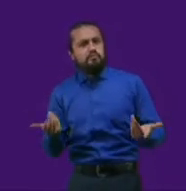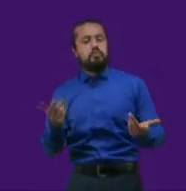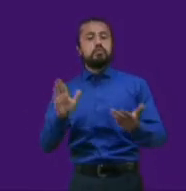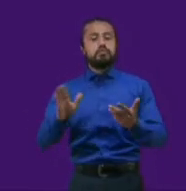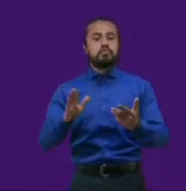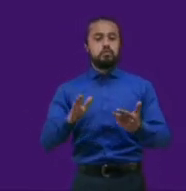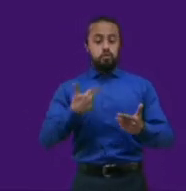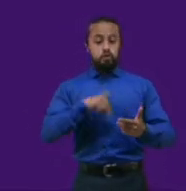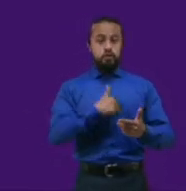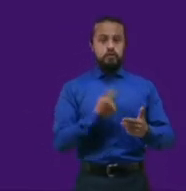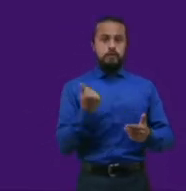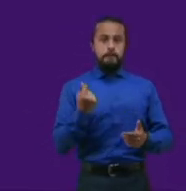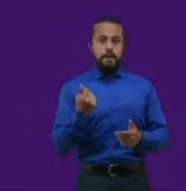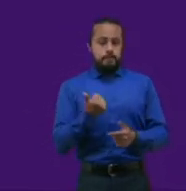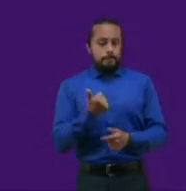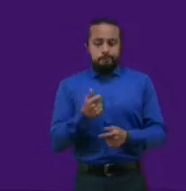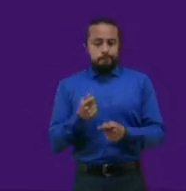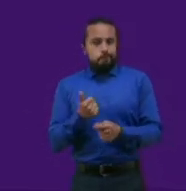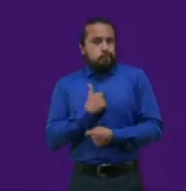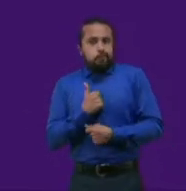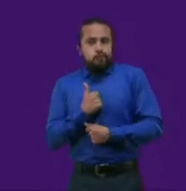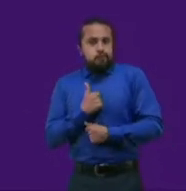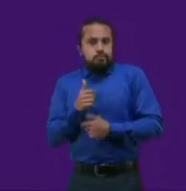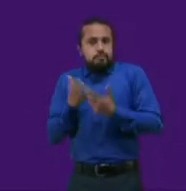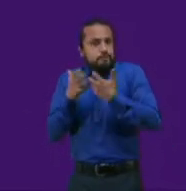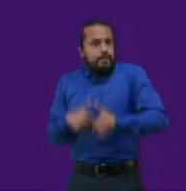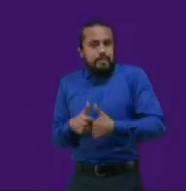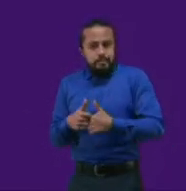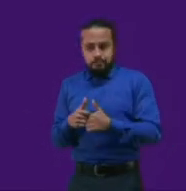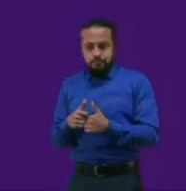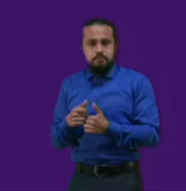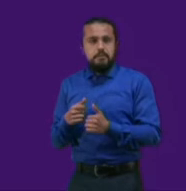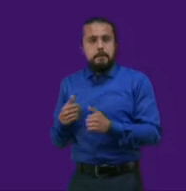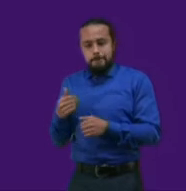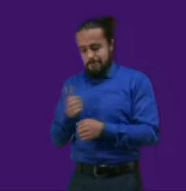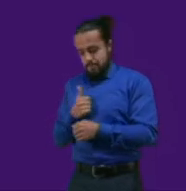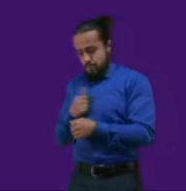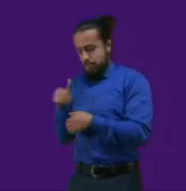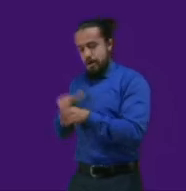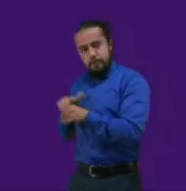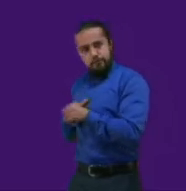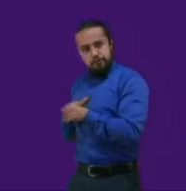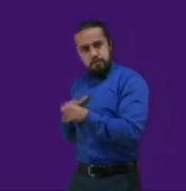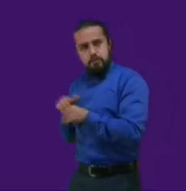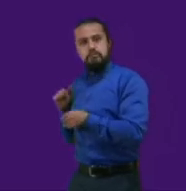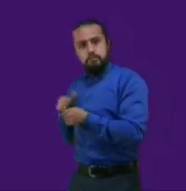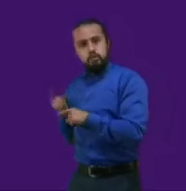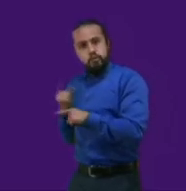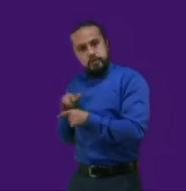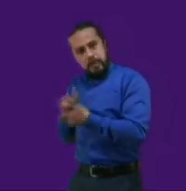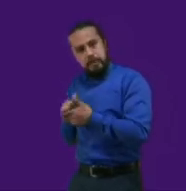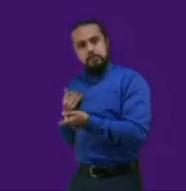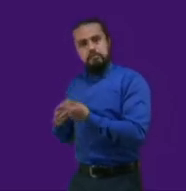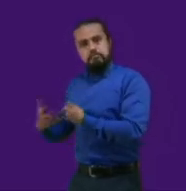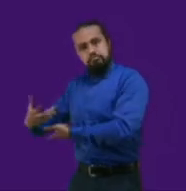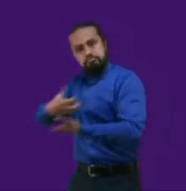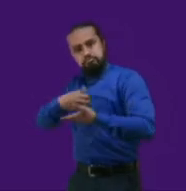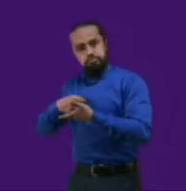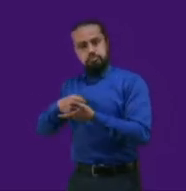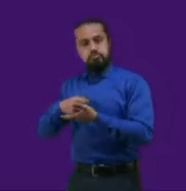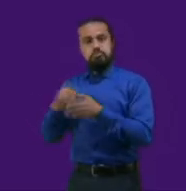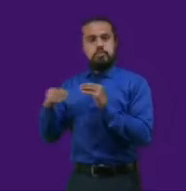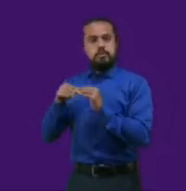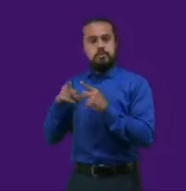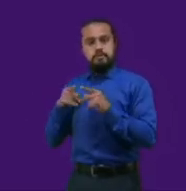generación de ingresos propia y con lo que yo había ahorrado en toda la vida, ¿cierto? Y que pues más allá de Friends and Family era